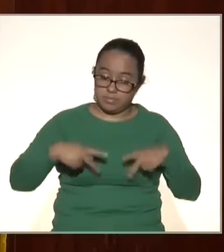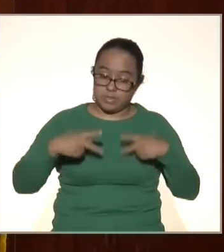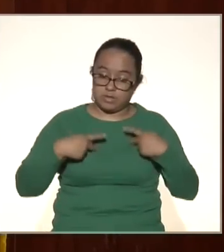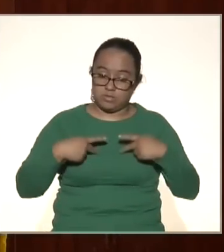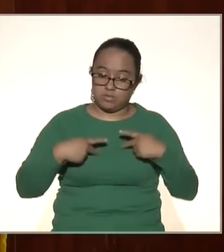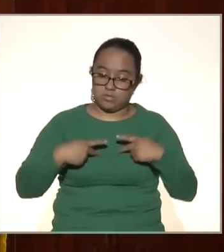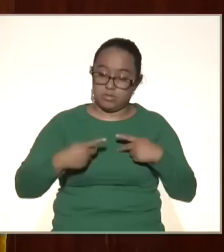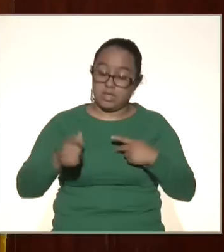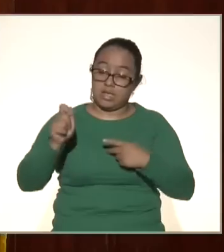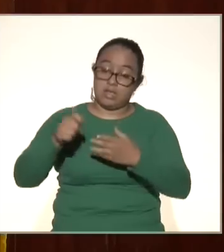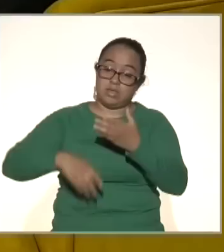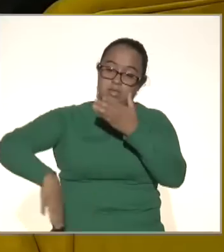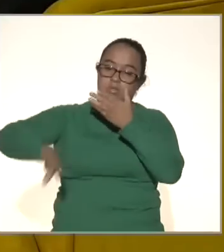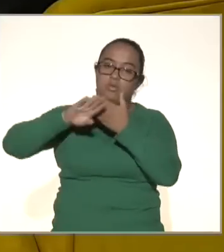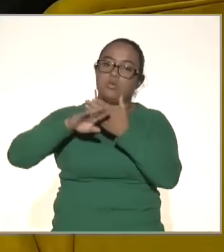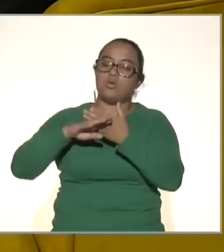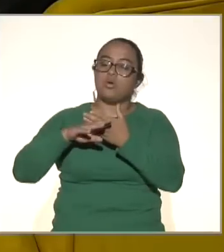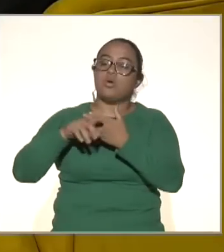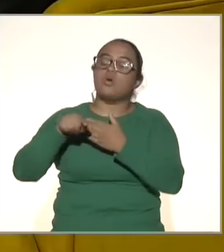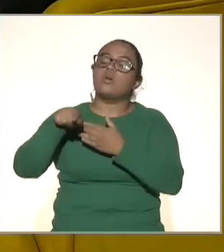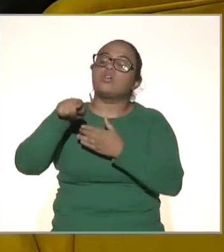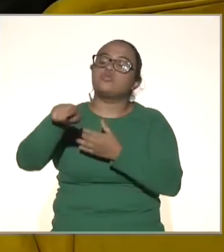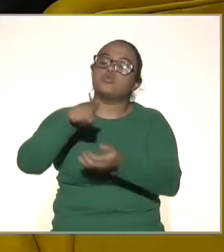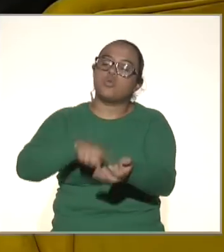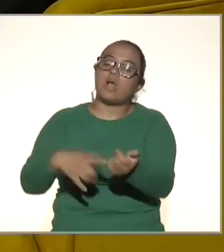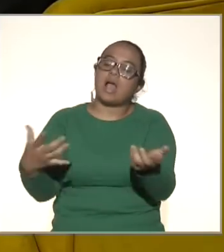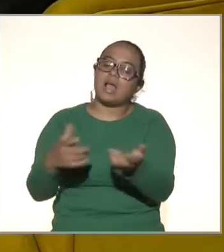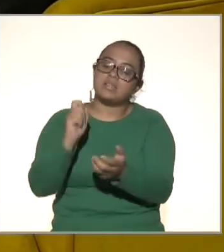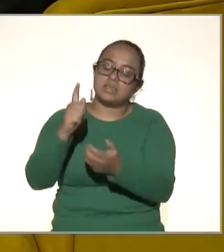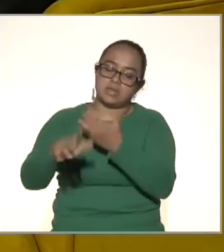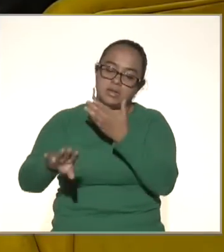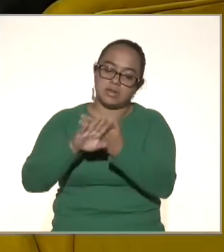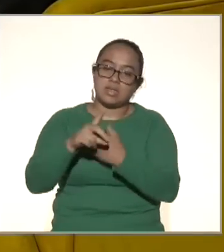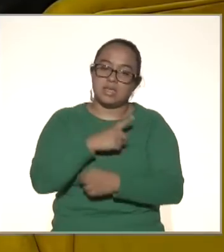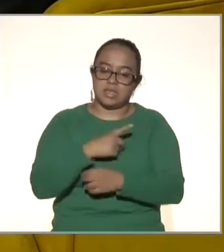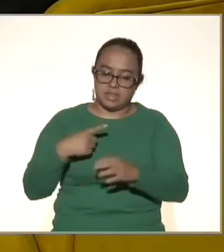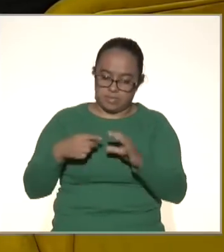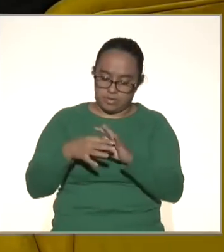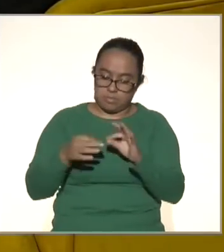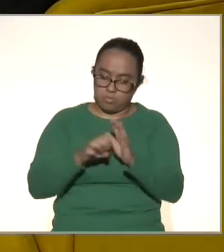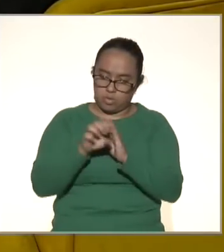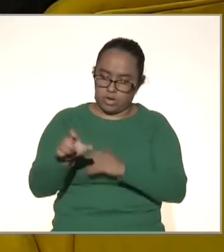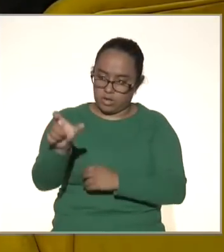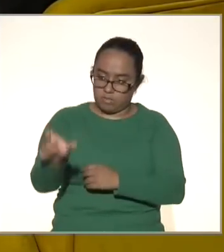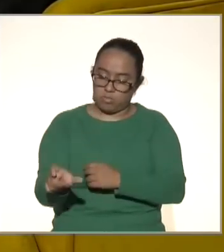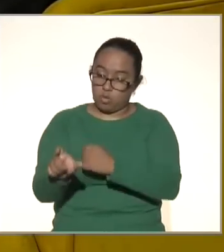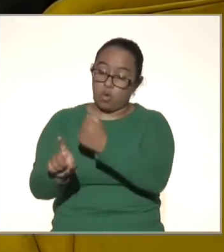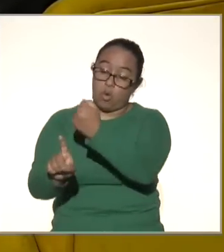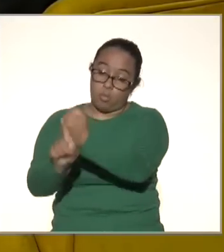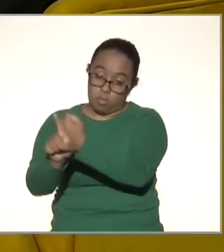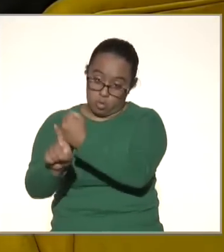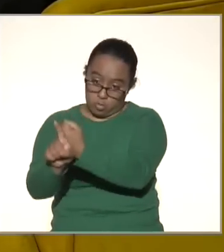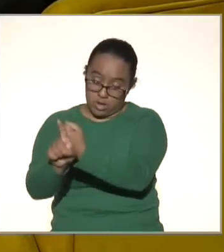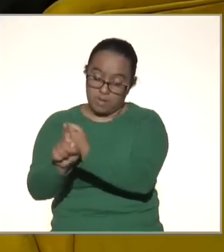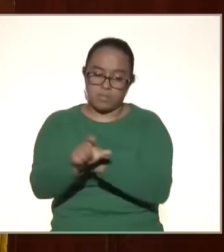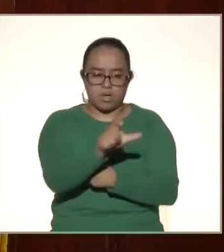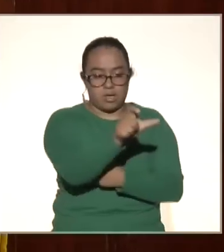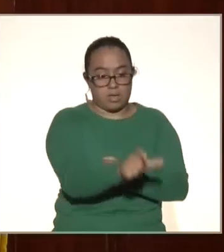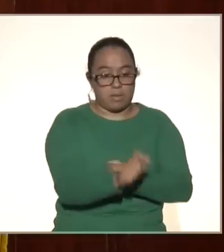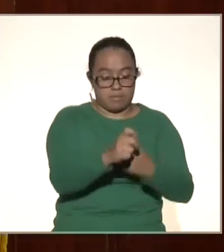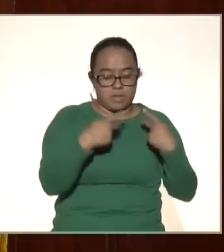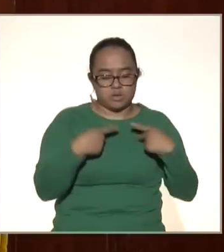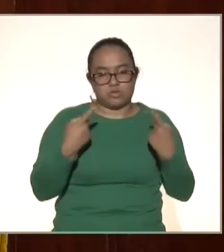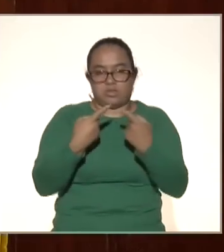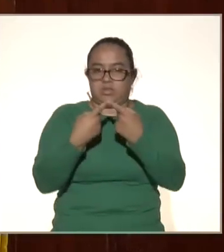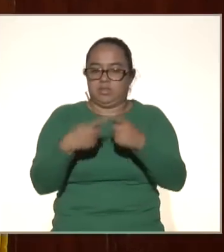la que me hizo algo, sino es una acción de esa persona. Entonces, primero hay que definir, ¿no? Una cosa es el problema y otra cosa es la persona. Una vez